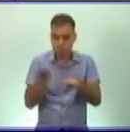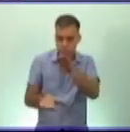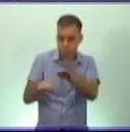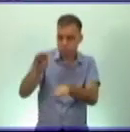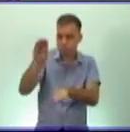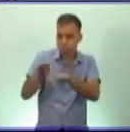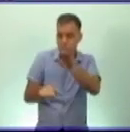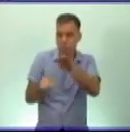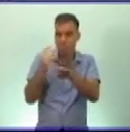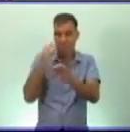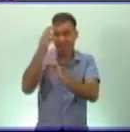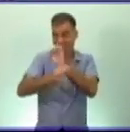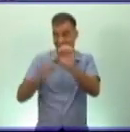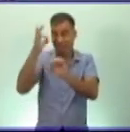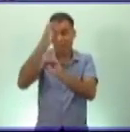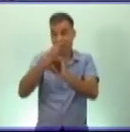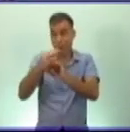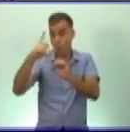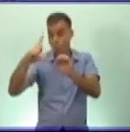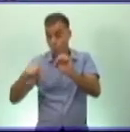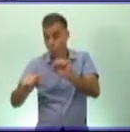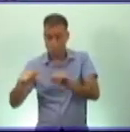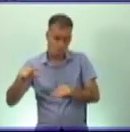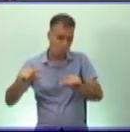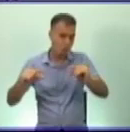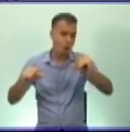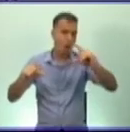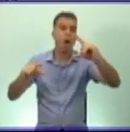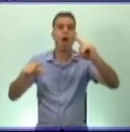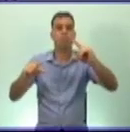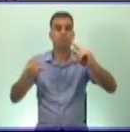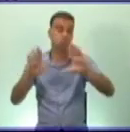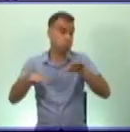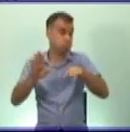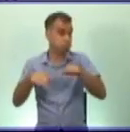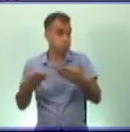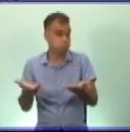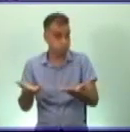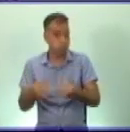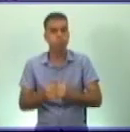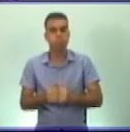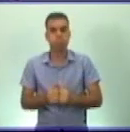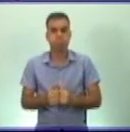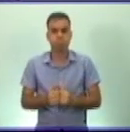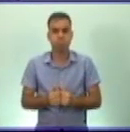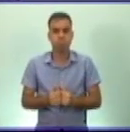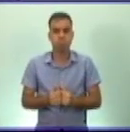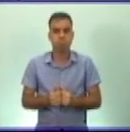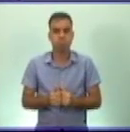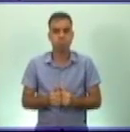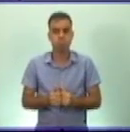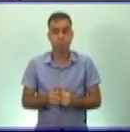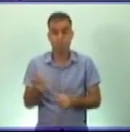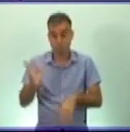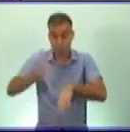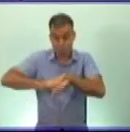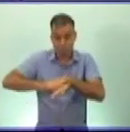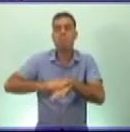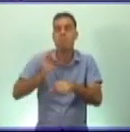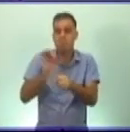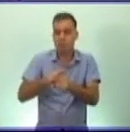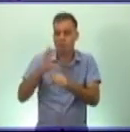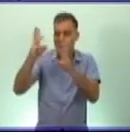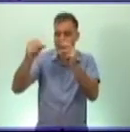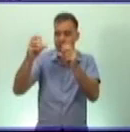electrones, ya sea real o aparente, y esa ganancia o pérdida de electrones provoca que varíen los números de oxidación,